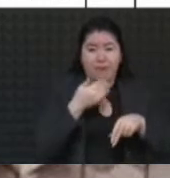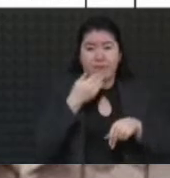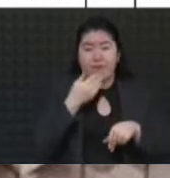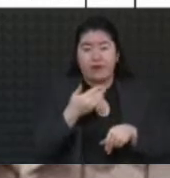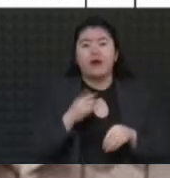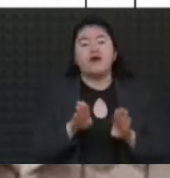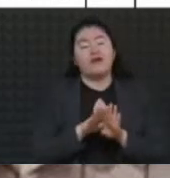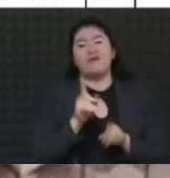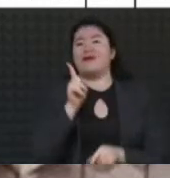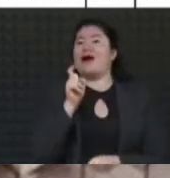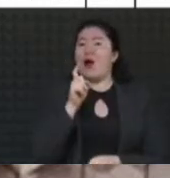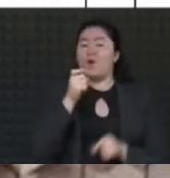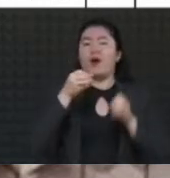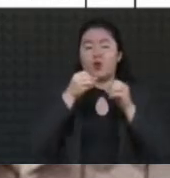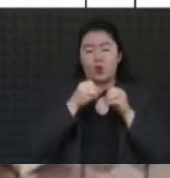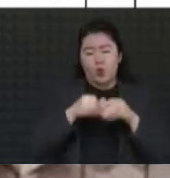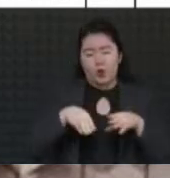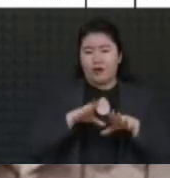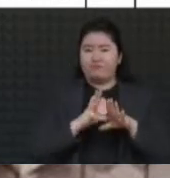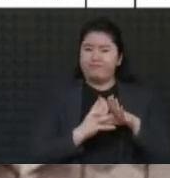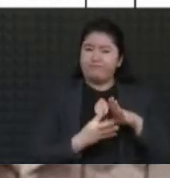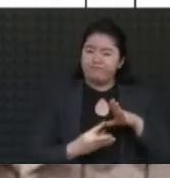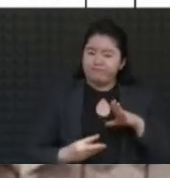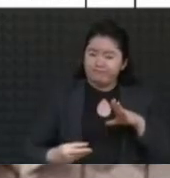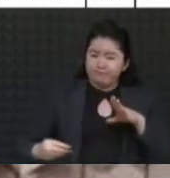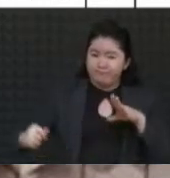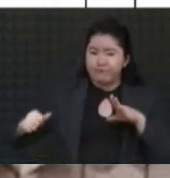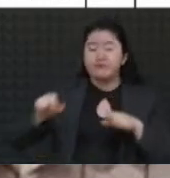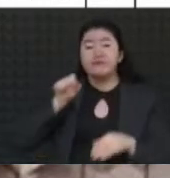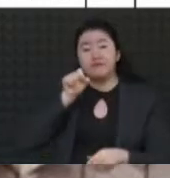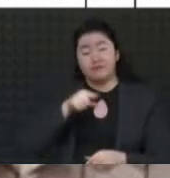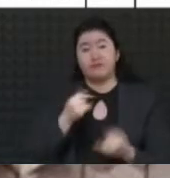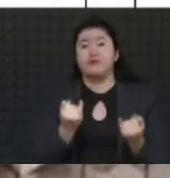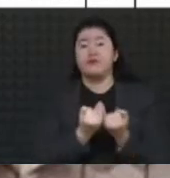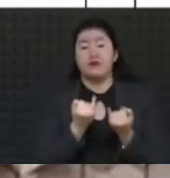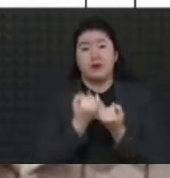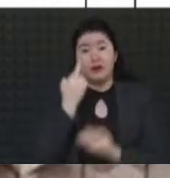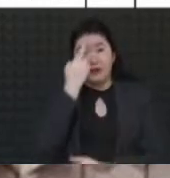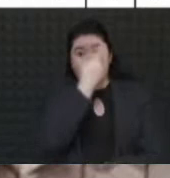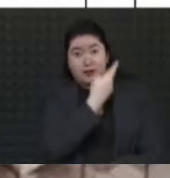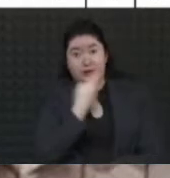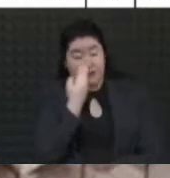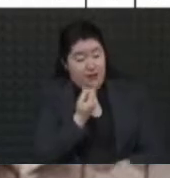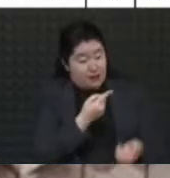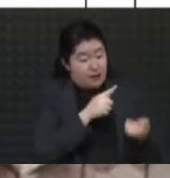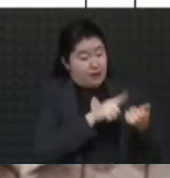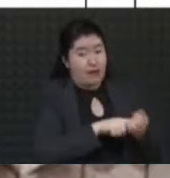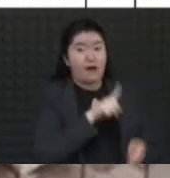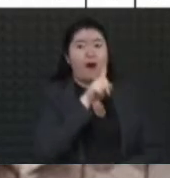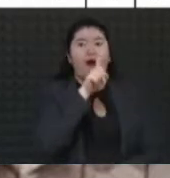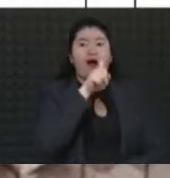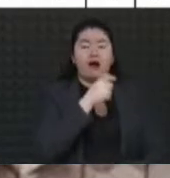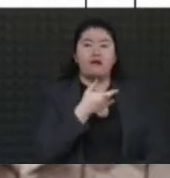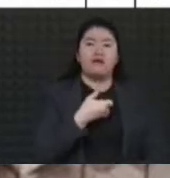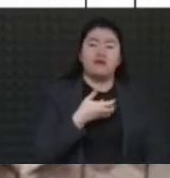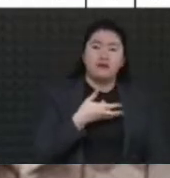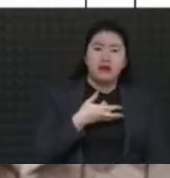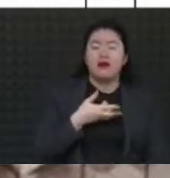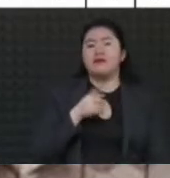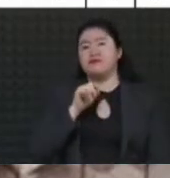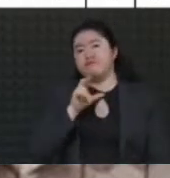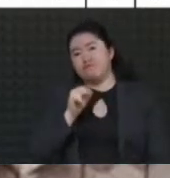de drenaje. Se están haciendo también aforos, o sea, se está midiendo el gasto del agua en los cárcamos de bombeos, y